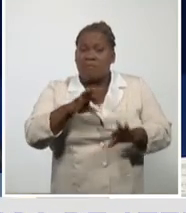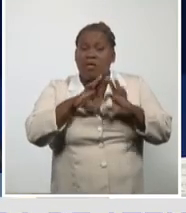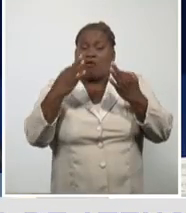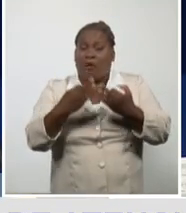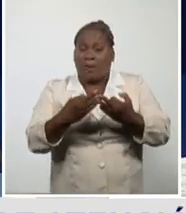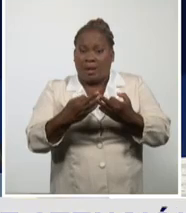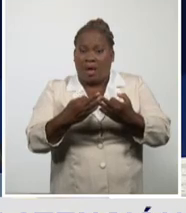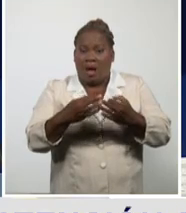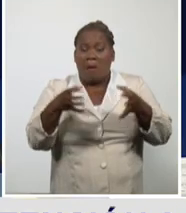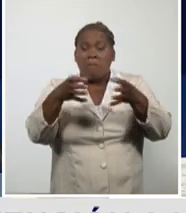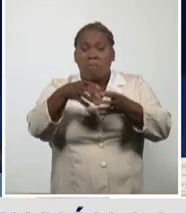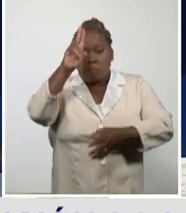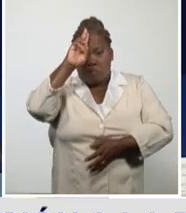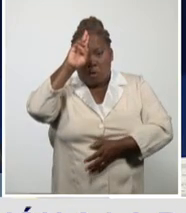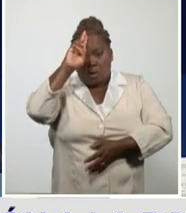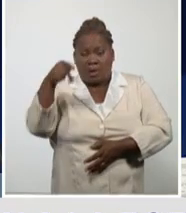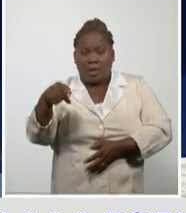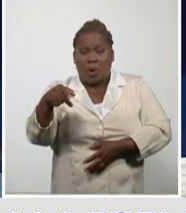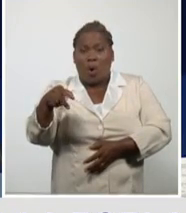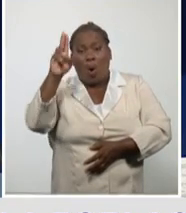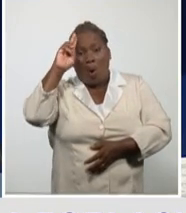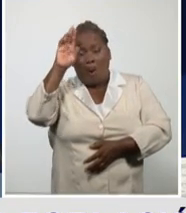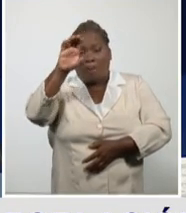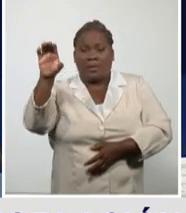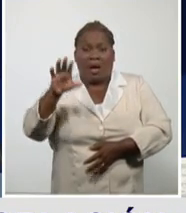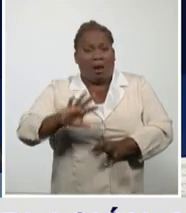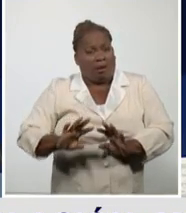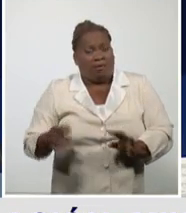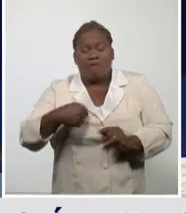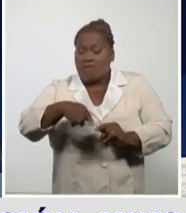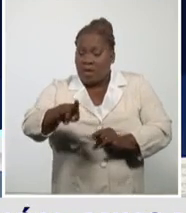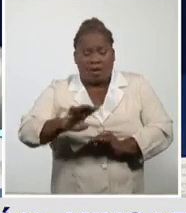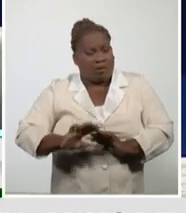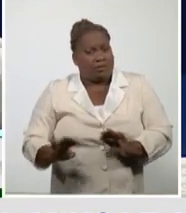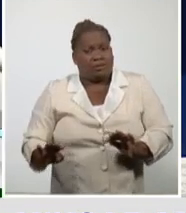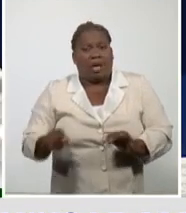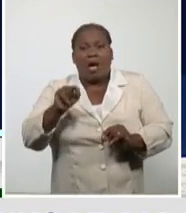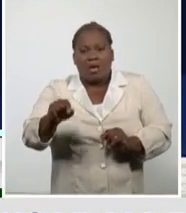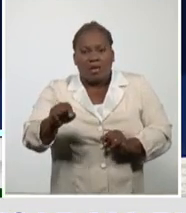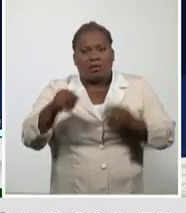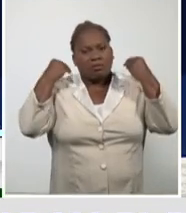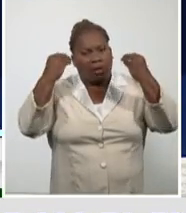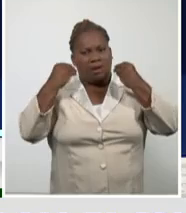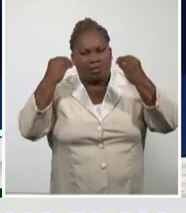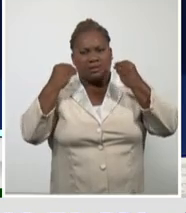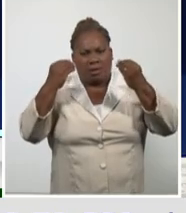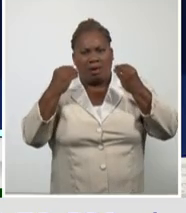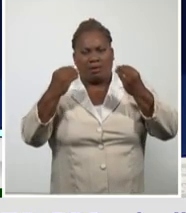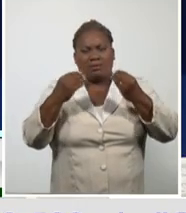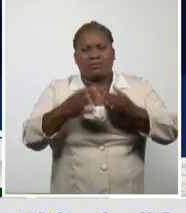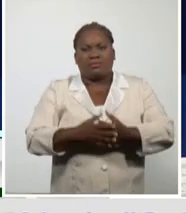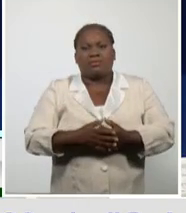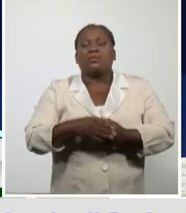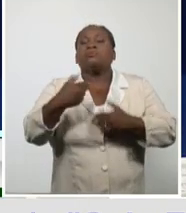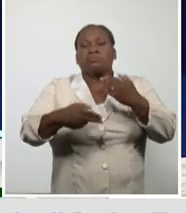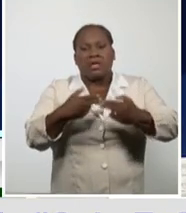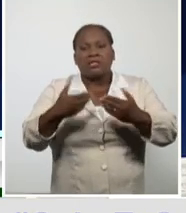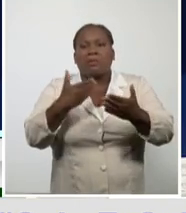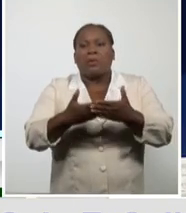hospital, que son las facilidades que tenemos acá en Cuba, y ahí te evalúan y posiblemente te hagan una prueba